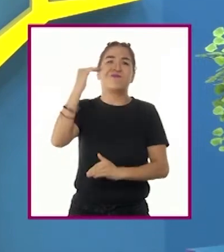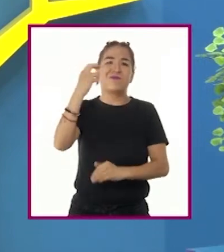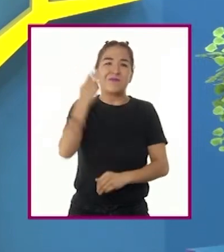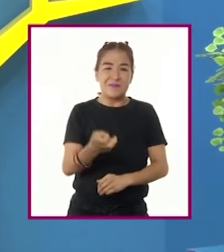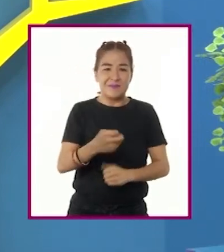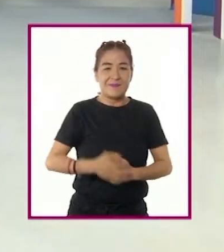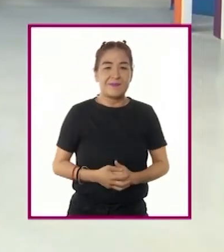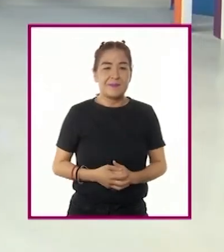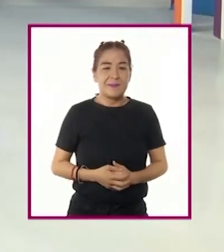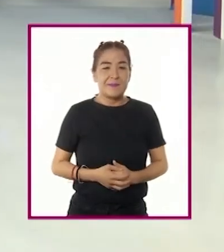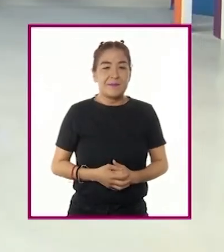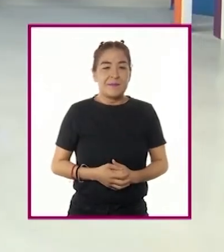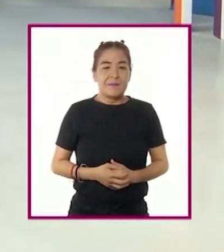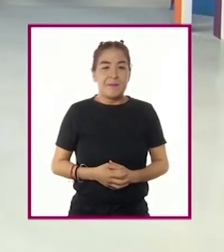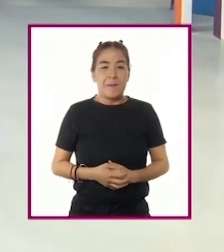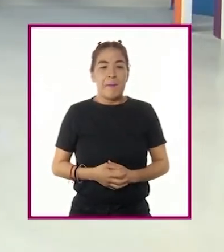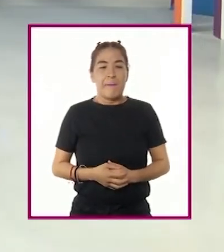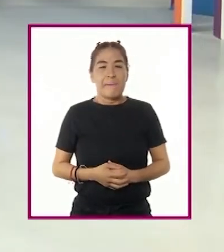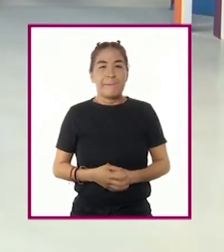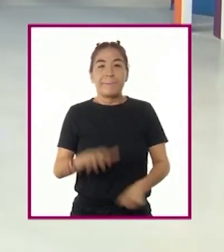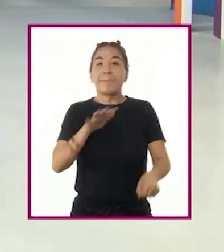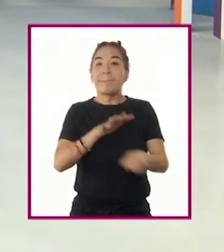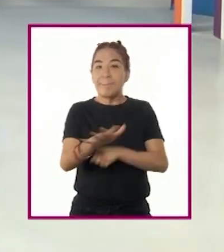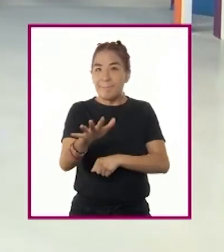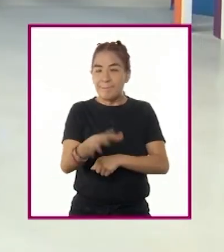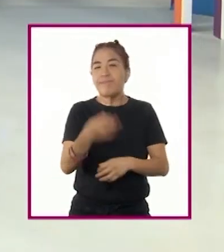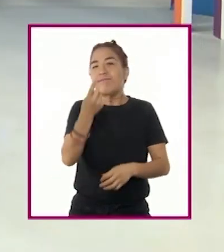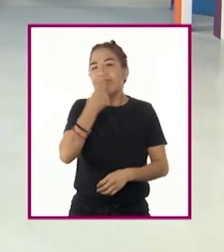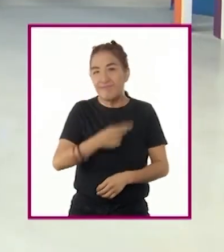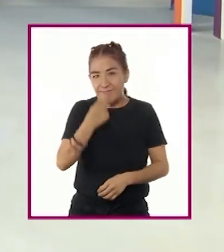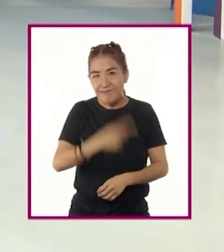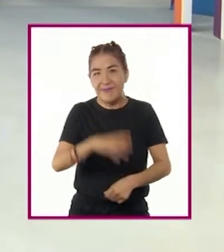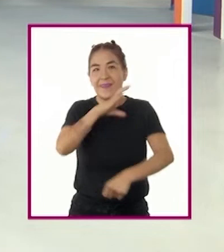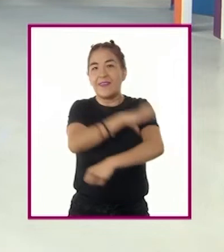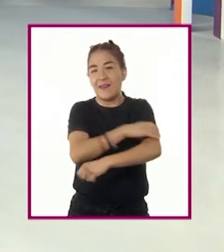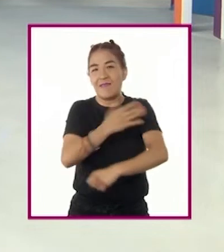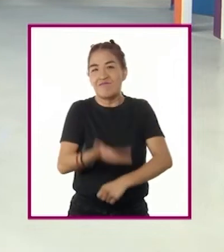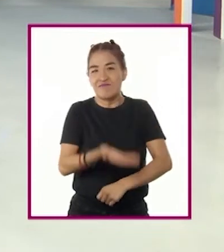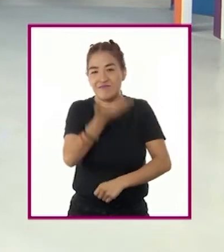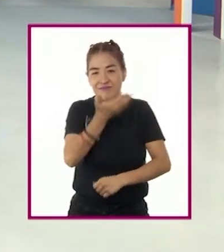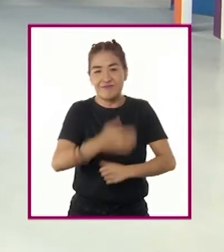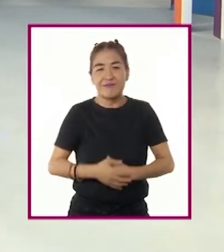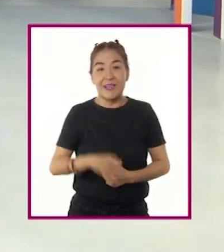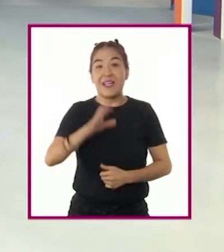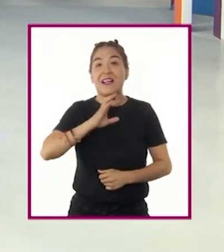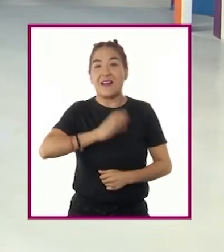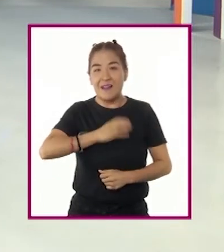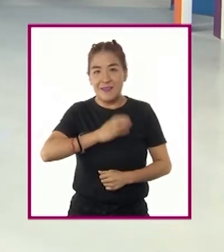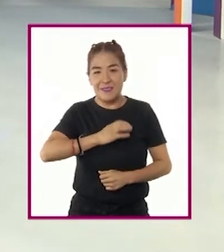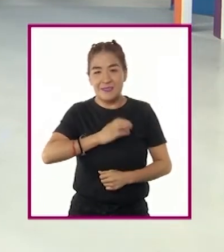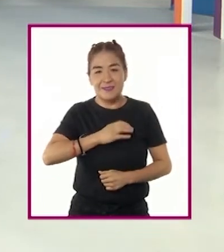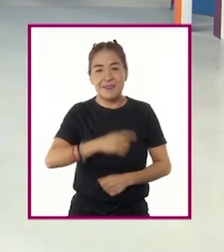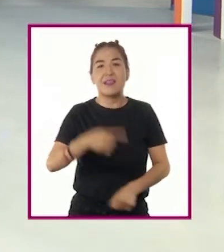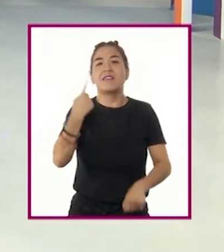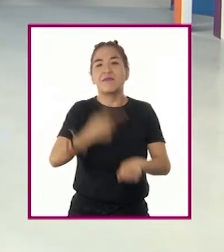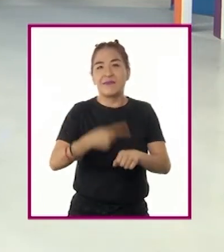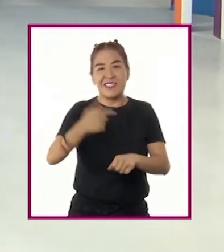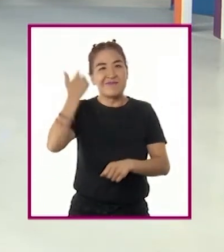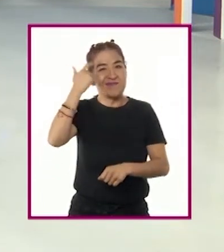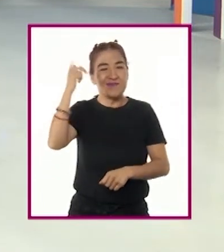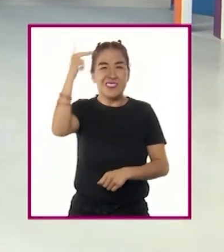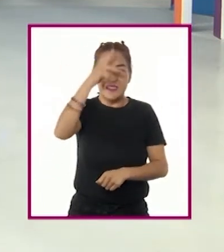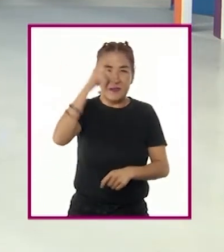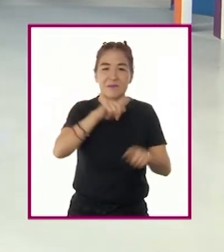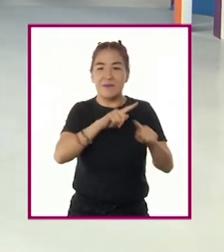exponencialmente. Tal es el caso de la diabetes, la hipertensión arterial, el cáncer, las enfermedades